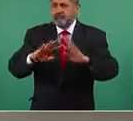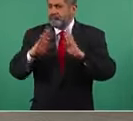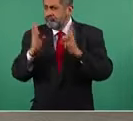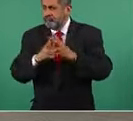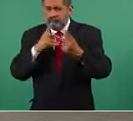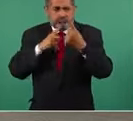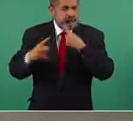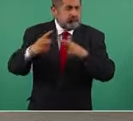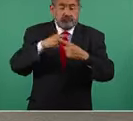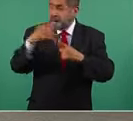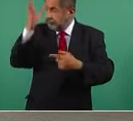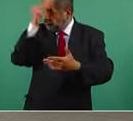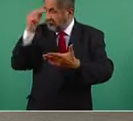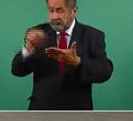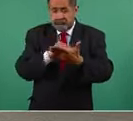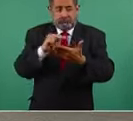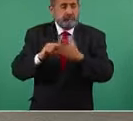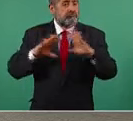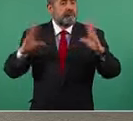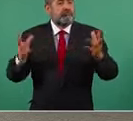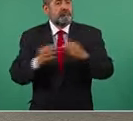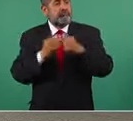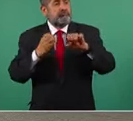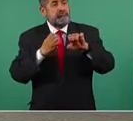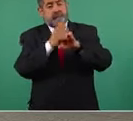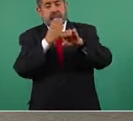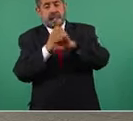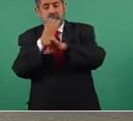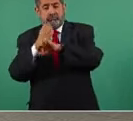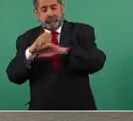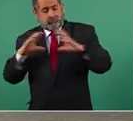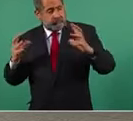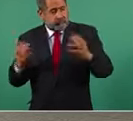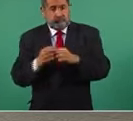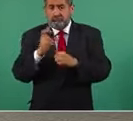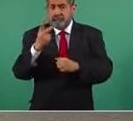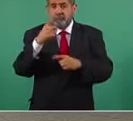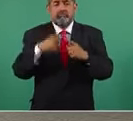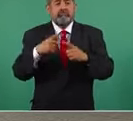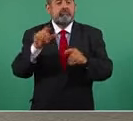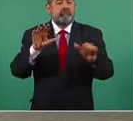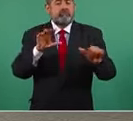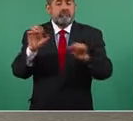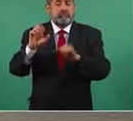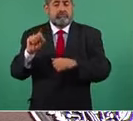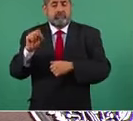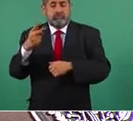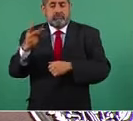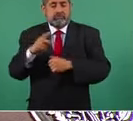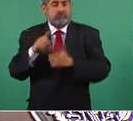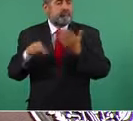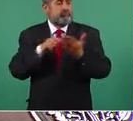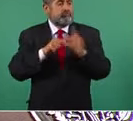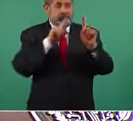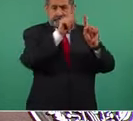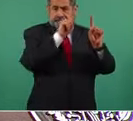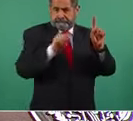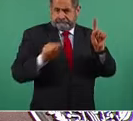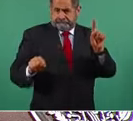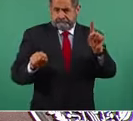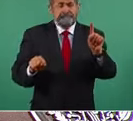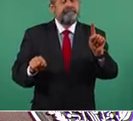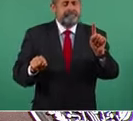entidades federativas y 266 regiones donde se coordinan las acciones del Gobierno